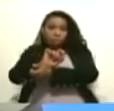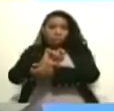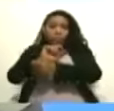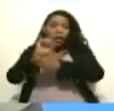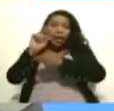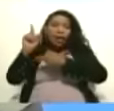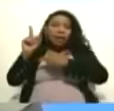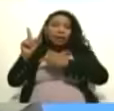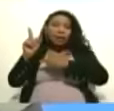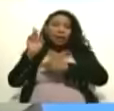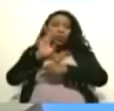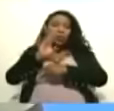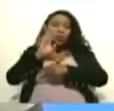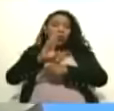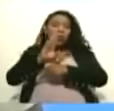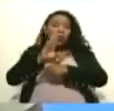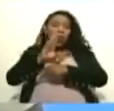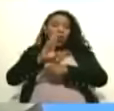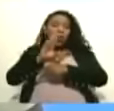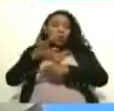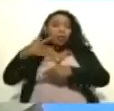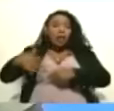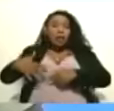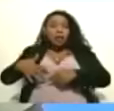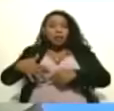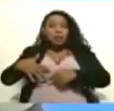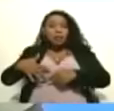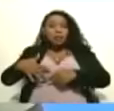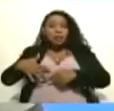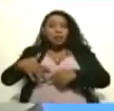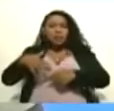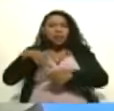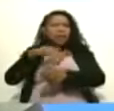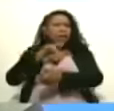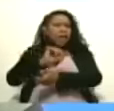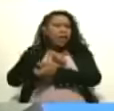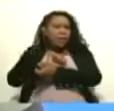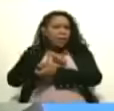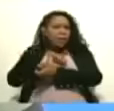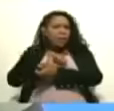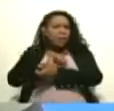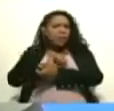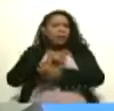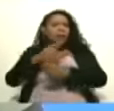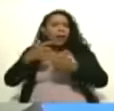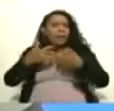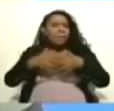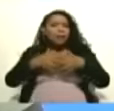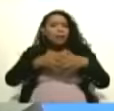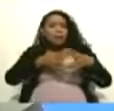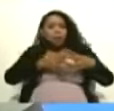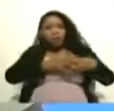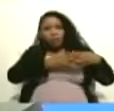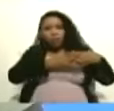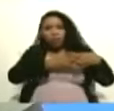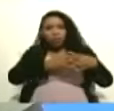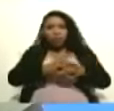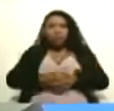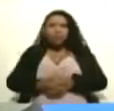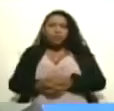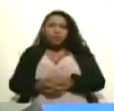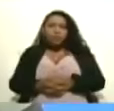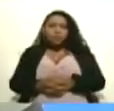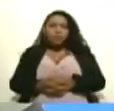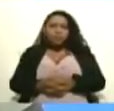derecha son esclavos de esclavos son esclavos de un esclavo de Leon móvil